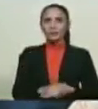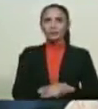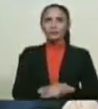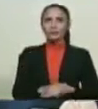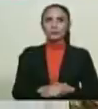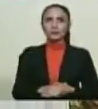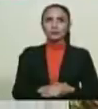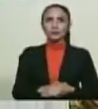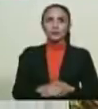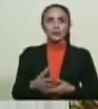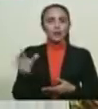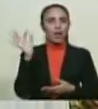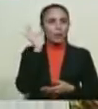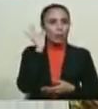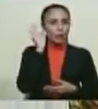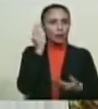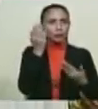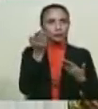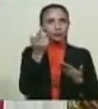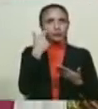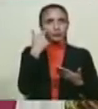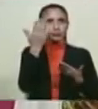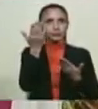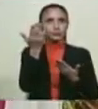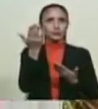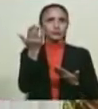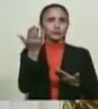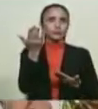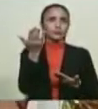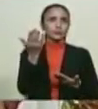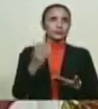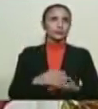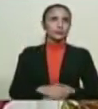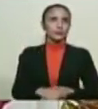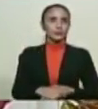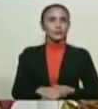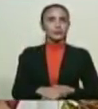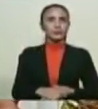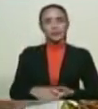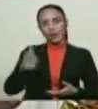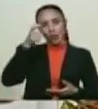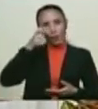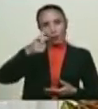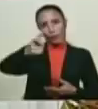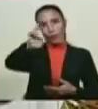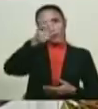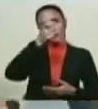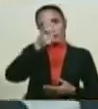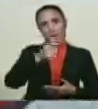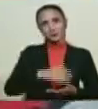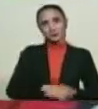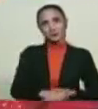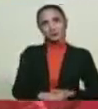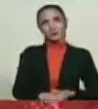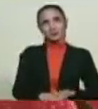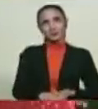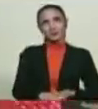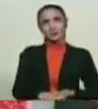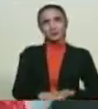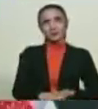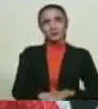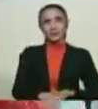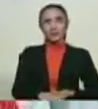agraria a Leida María Díaz Ledesma de Chaguarama. ¡Guárico, guárico, guárico!